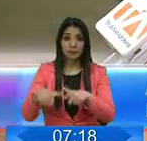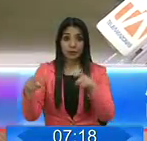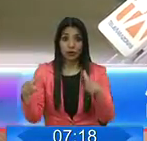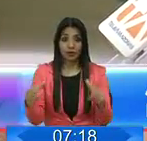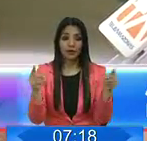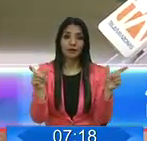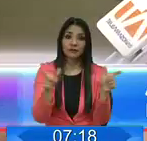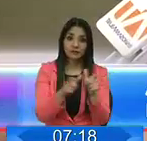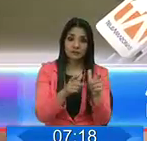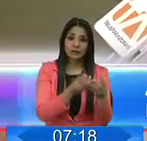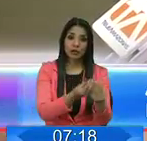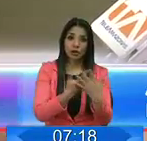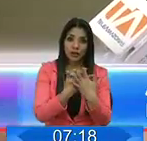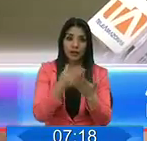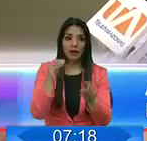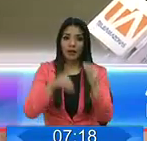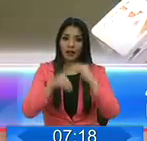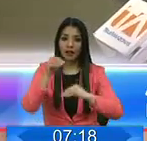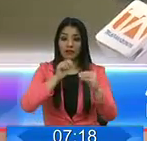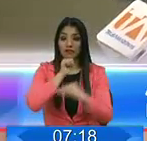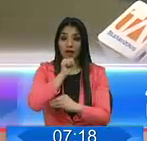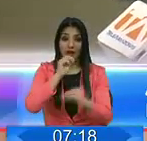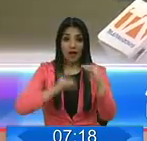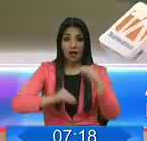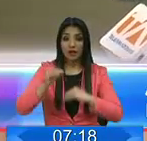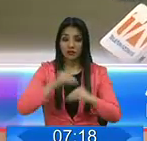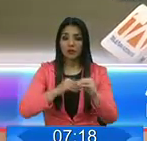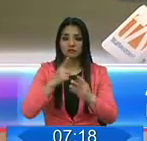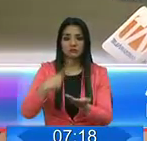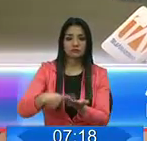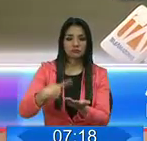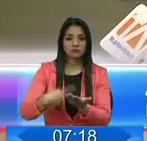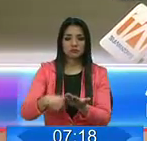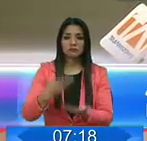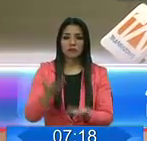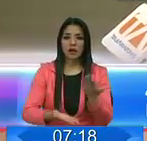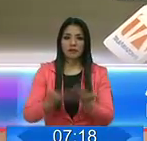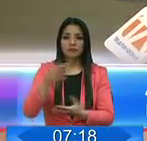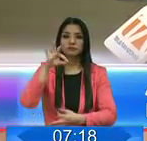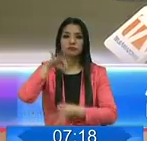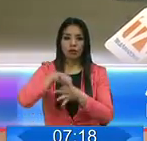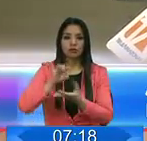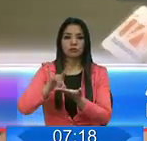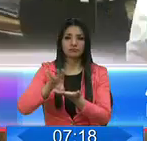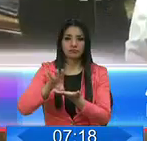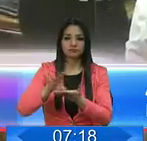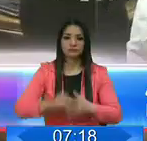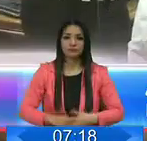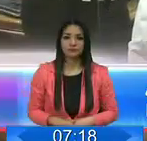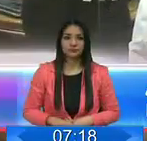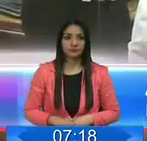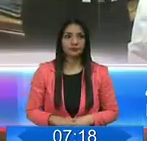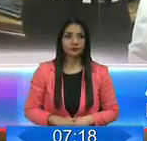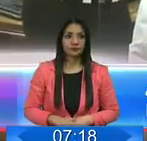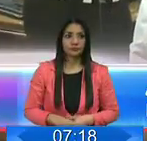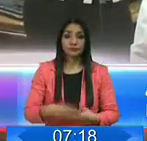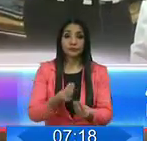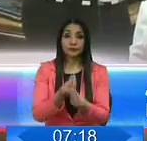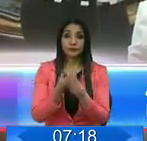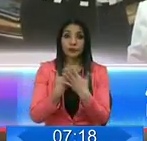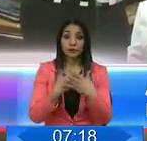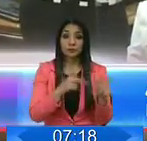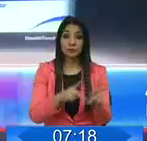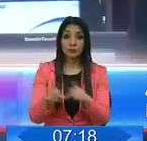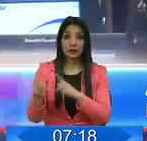minoría ha considerado, estaríamos nosotros analizando la posibilidad de votar por una destitución. y ese informe lo estaría preparando el